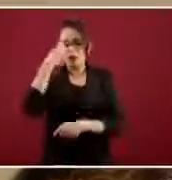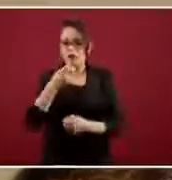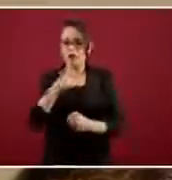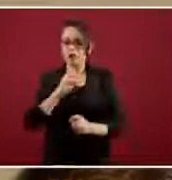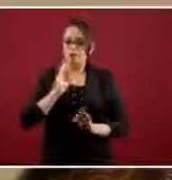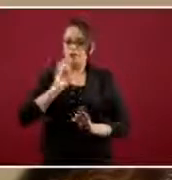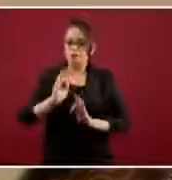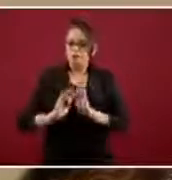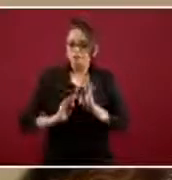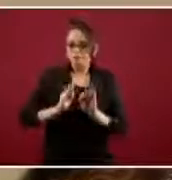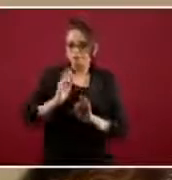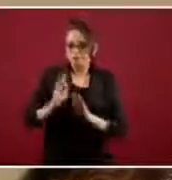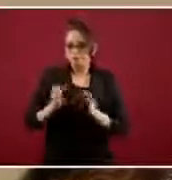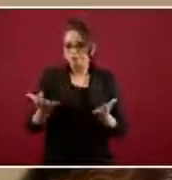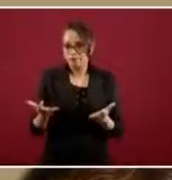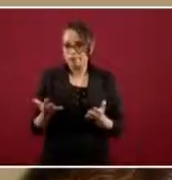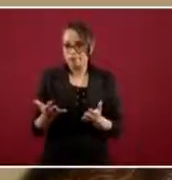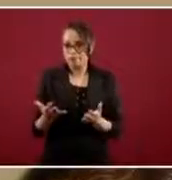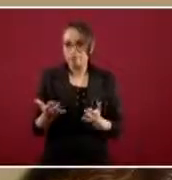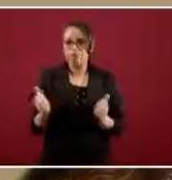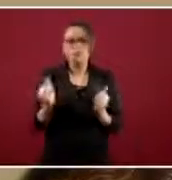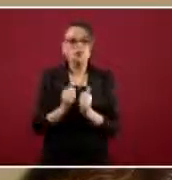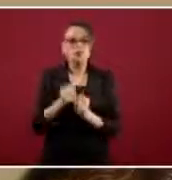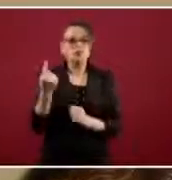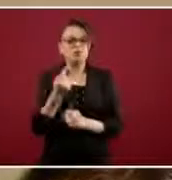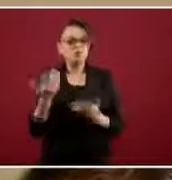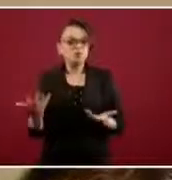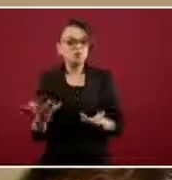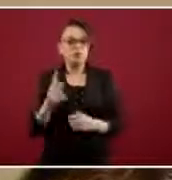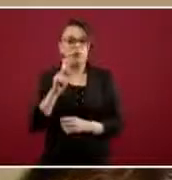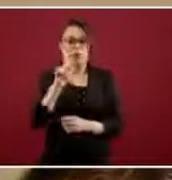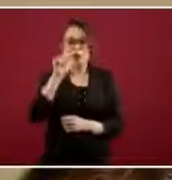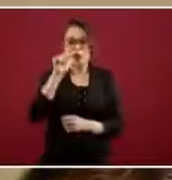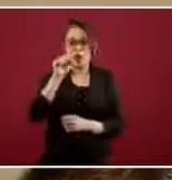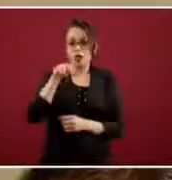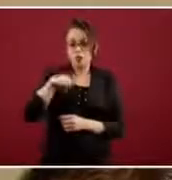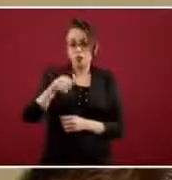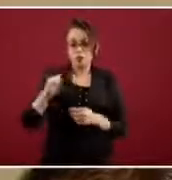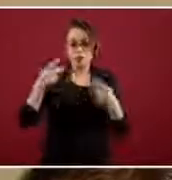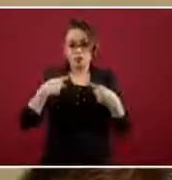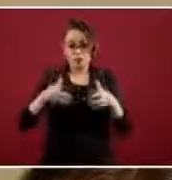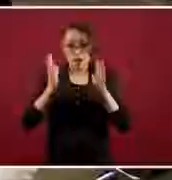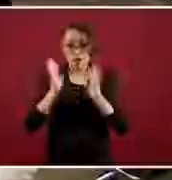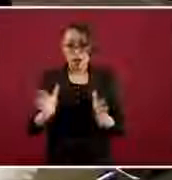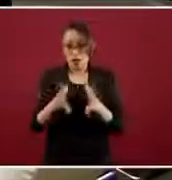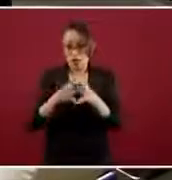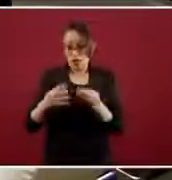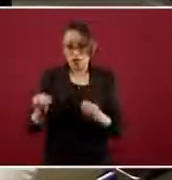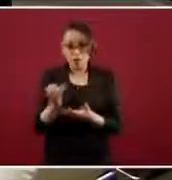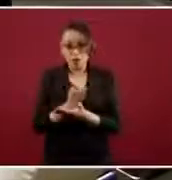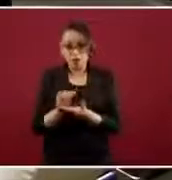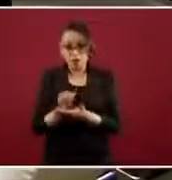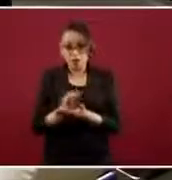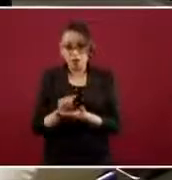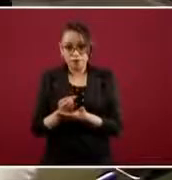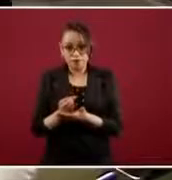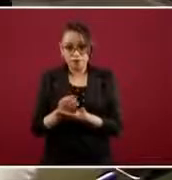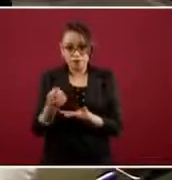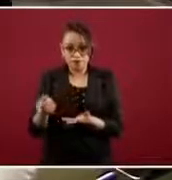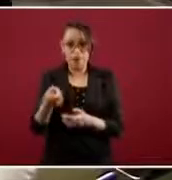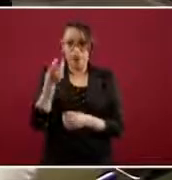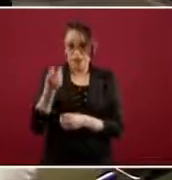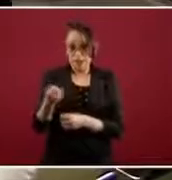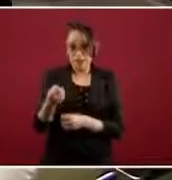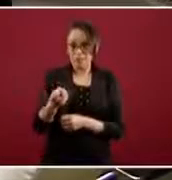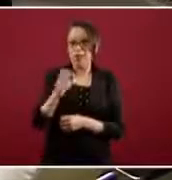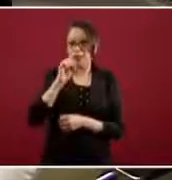tratamiento basado en plasma derivado de pacientes recuperados. ¿Esto es cierto o es falso, doctor? Y la última, que